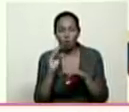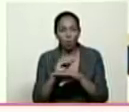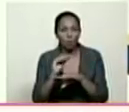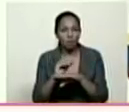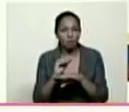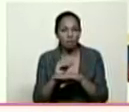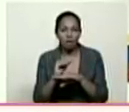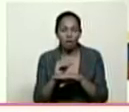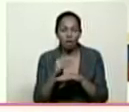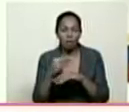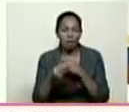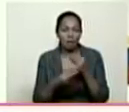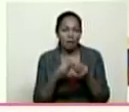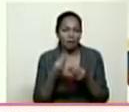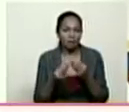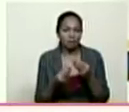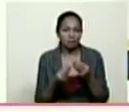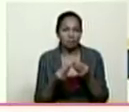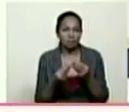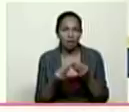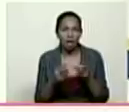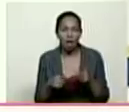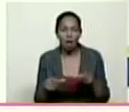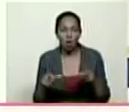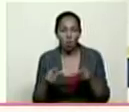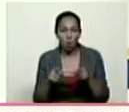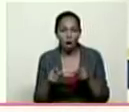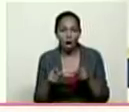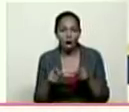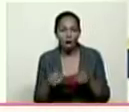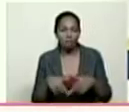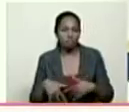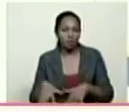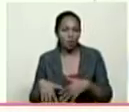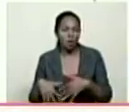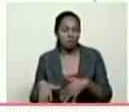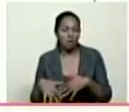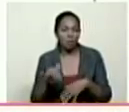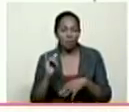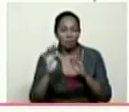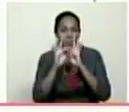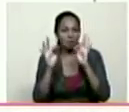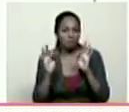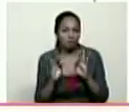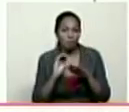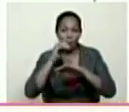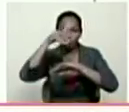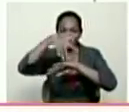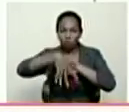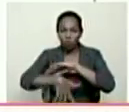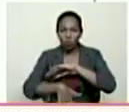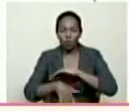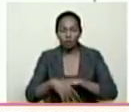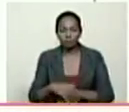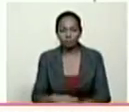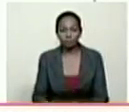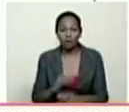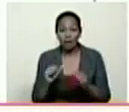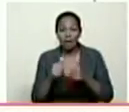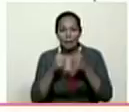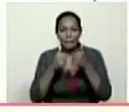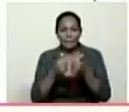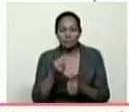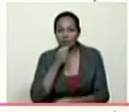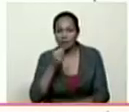allí en el despacho de Guayana y en la central hidroeléctrica Simón Bolívar en Guri. Apenas inician las